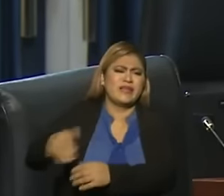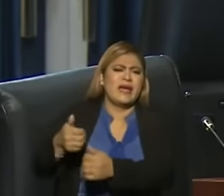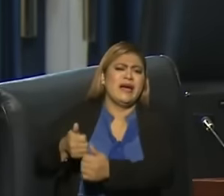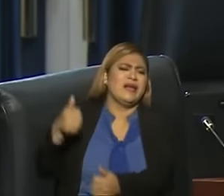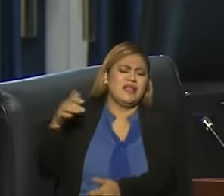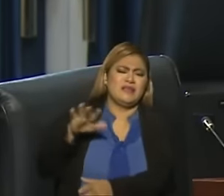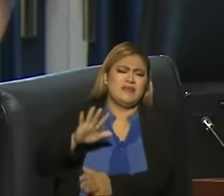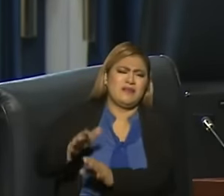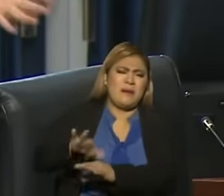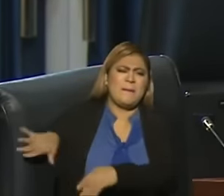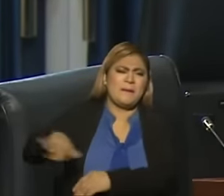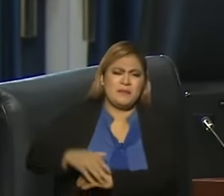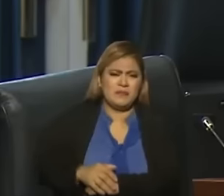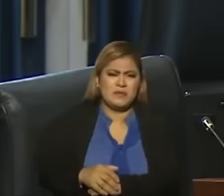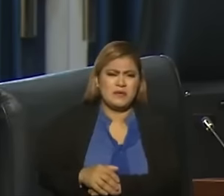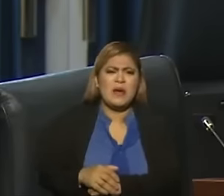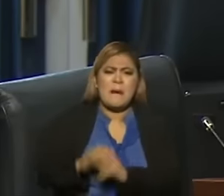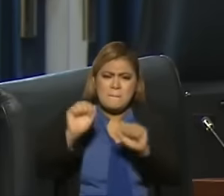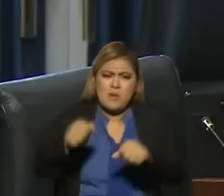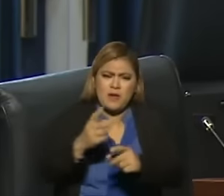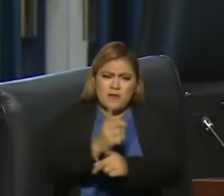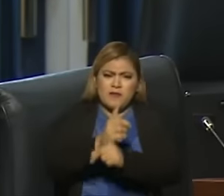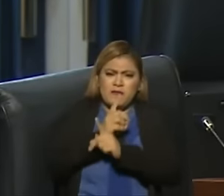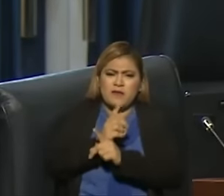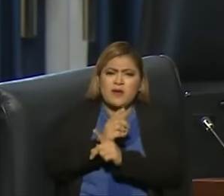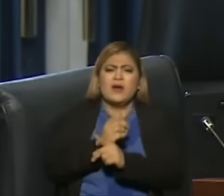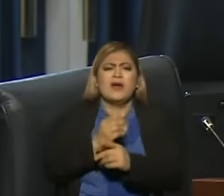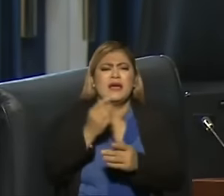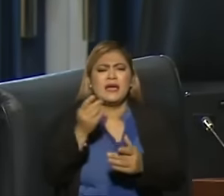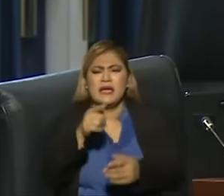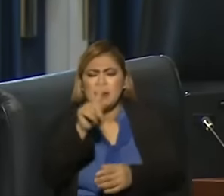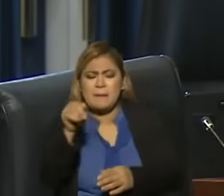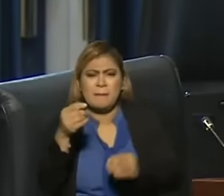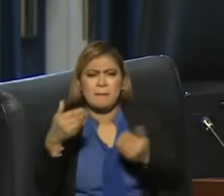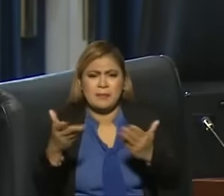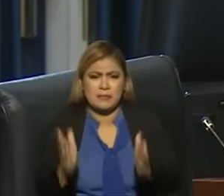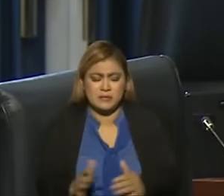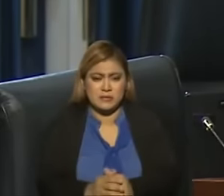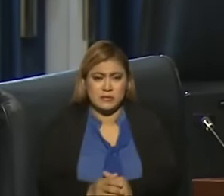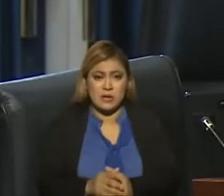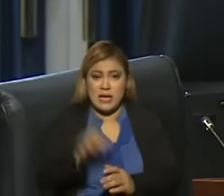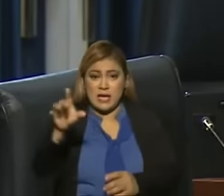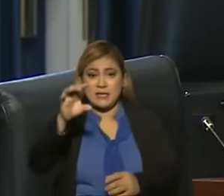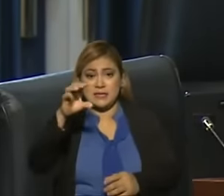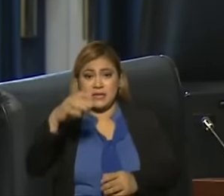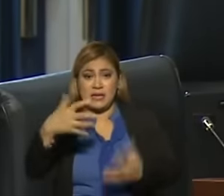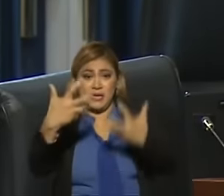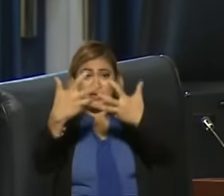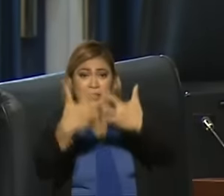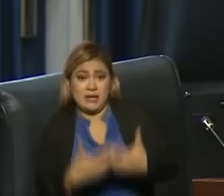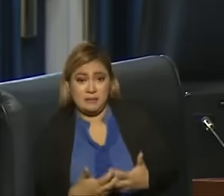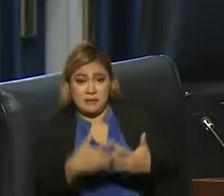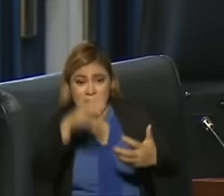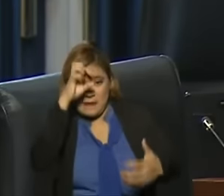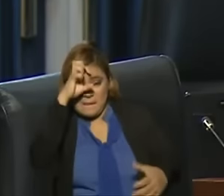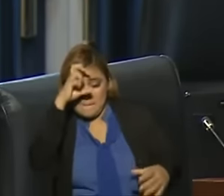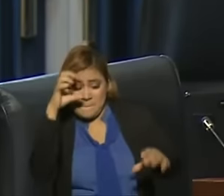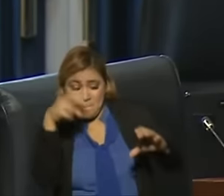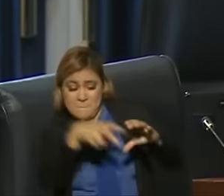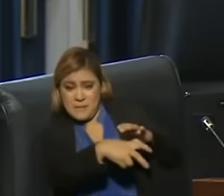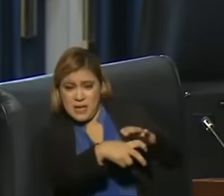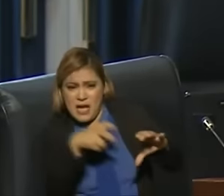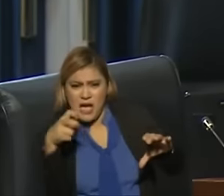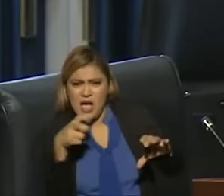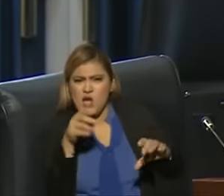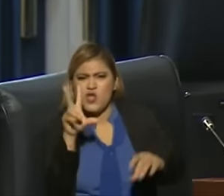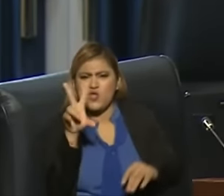de Panamá. Todavía le podemos decir a la minera, no te vas a llevar los recursos ni minerales, ni oro, ni plata, ni